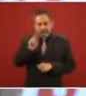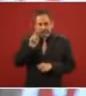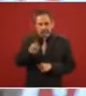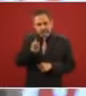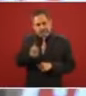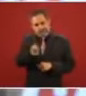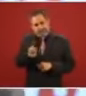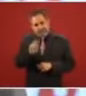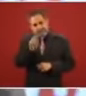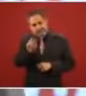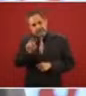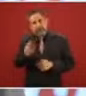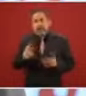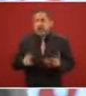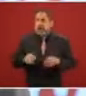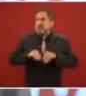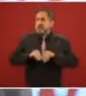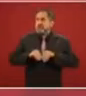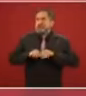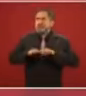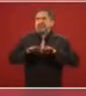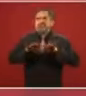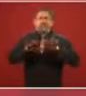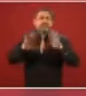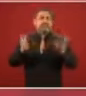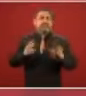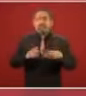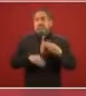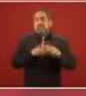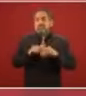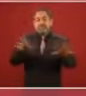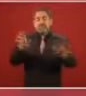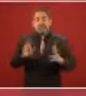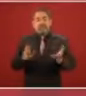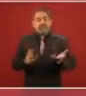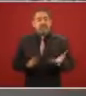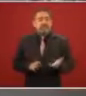Entonces, esto llega, esto